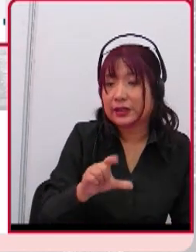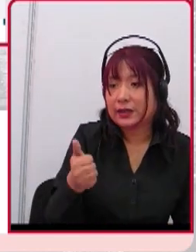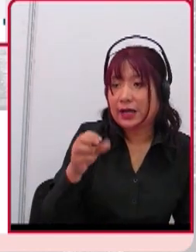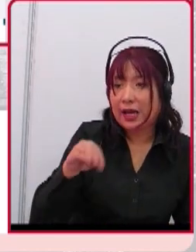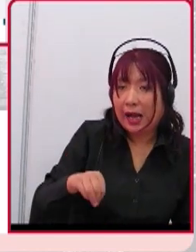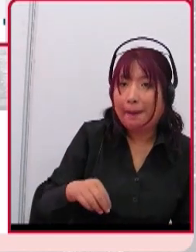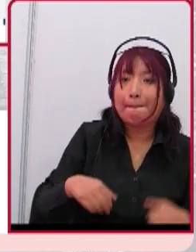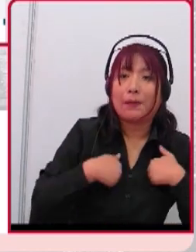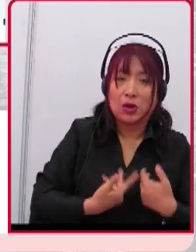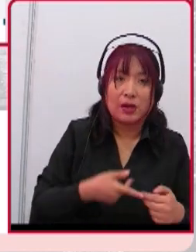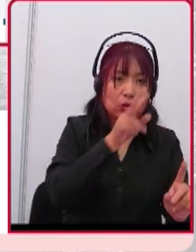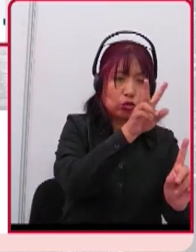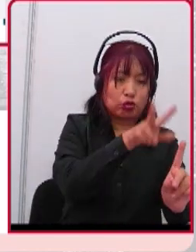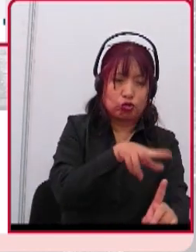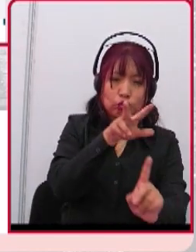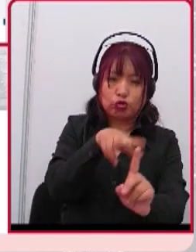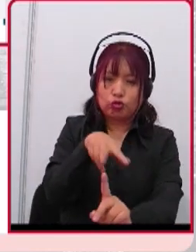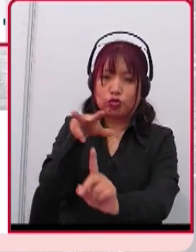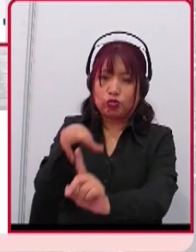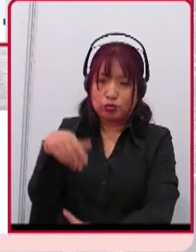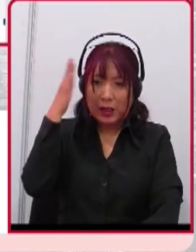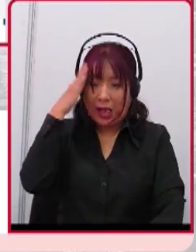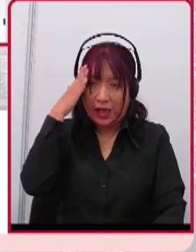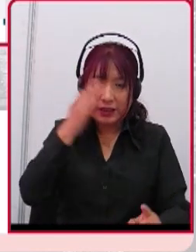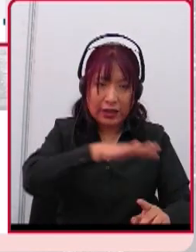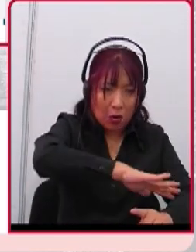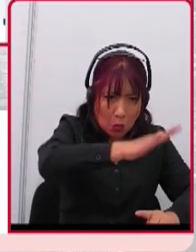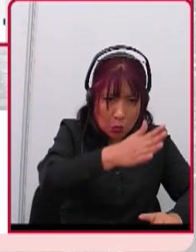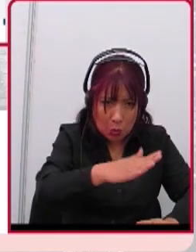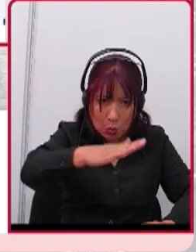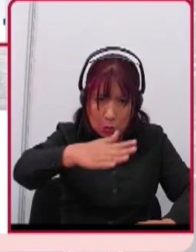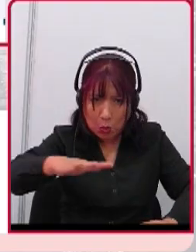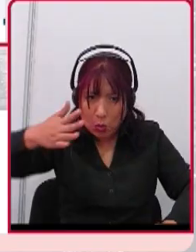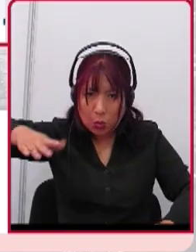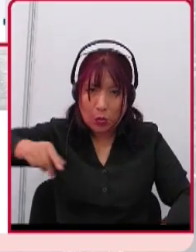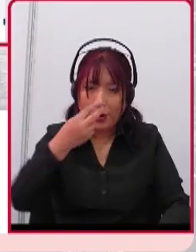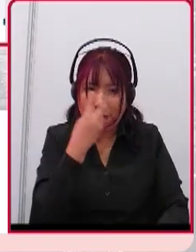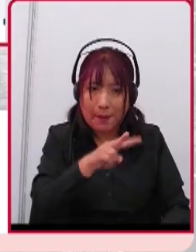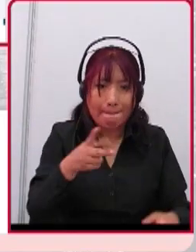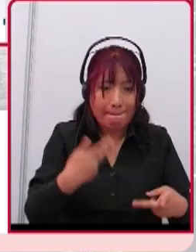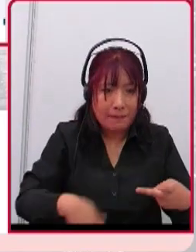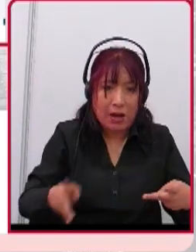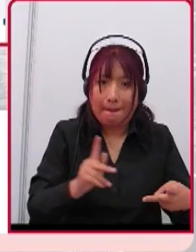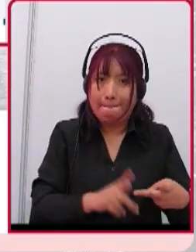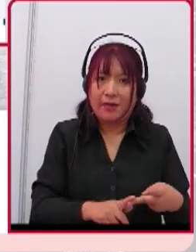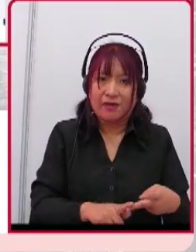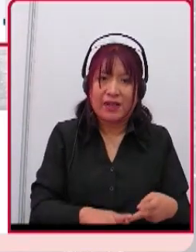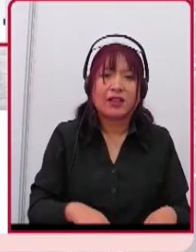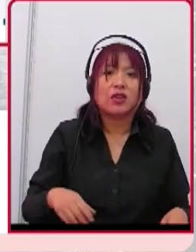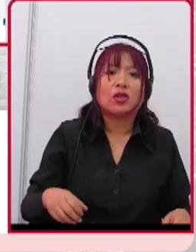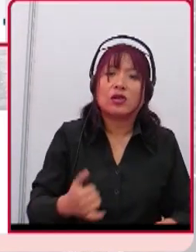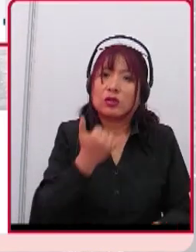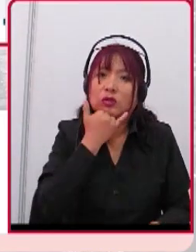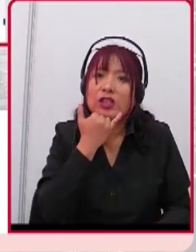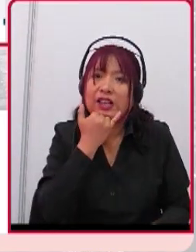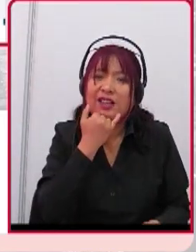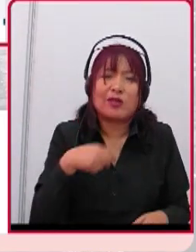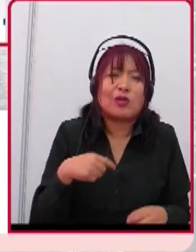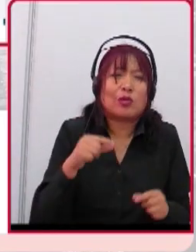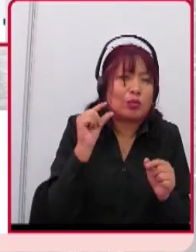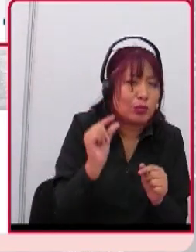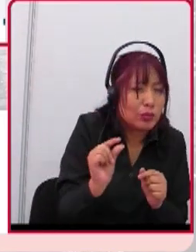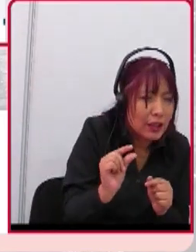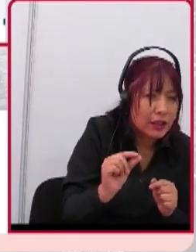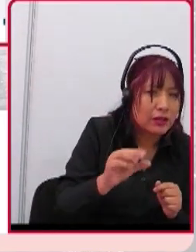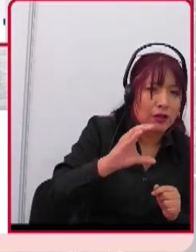puntos de error, pero vamos a ver que van a ser lo más exacto dentro de un error de centímetros. Además, queremos ver y